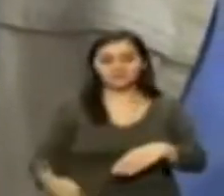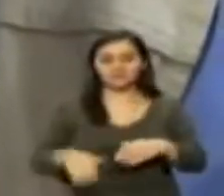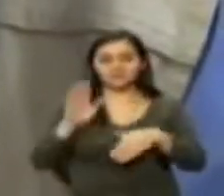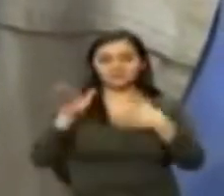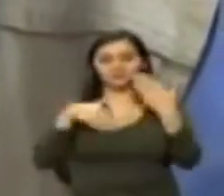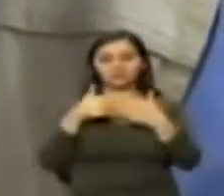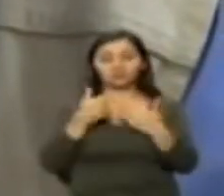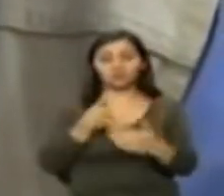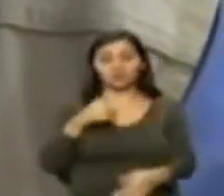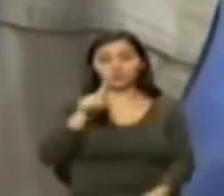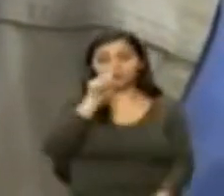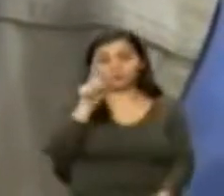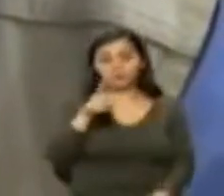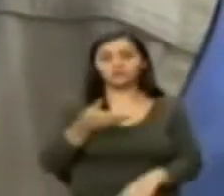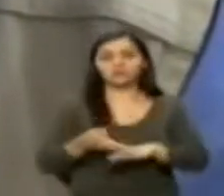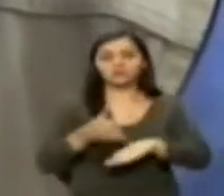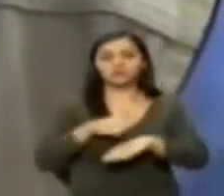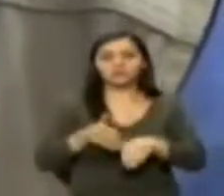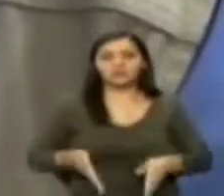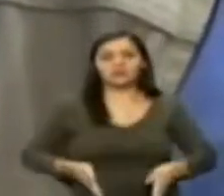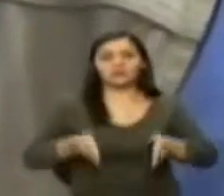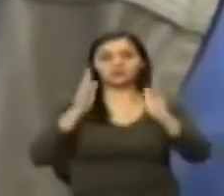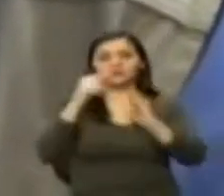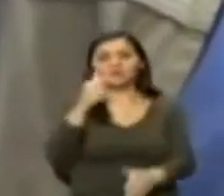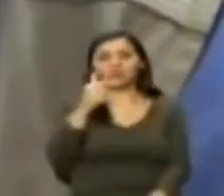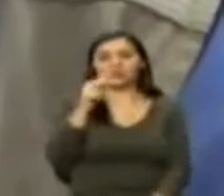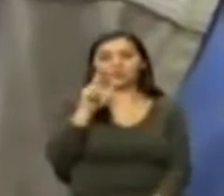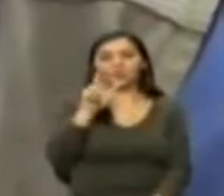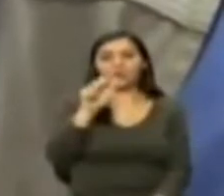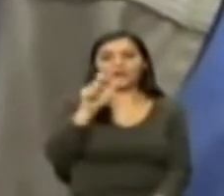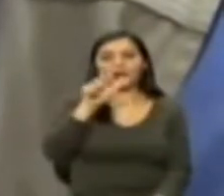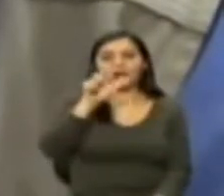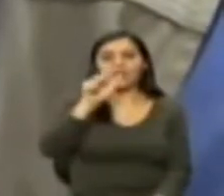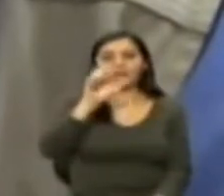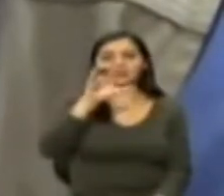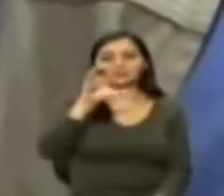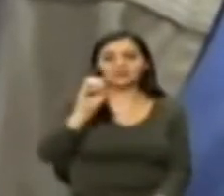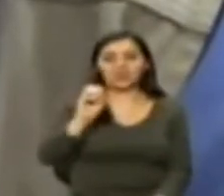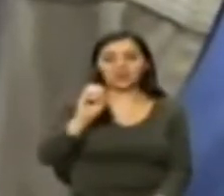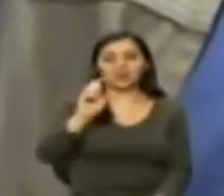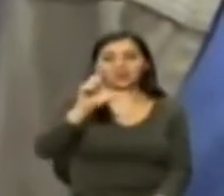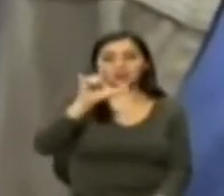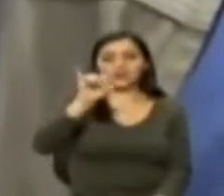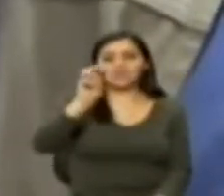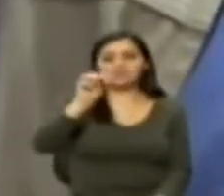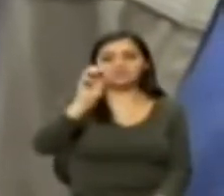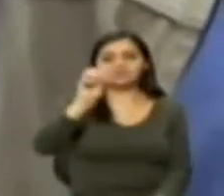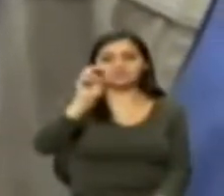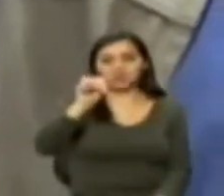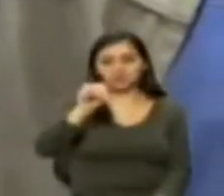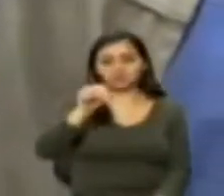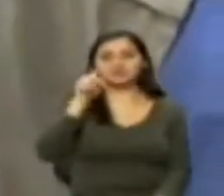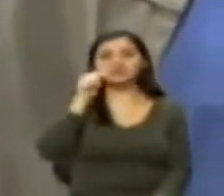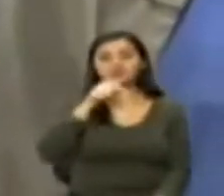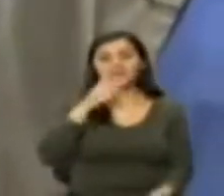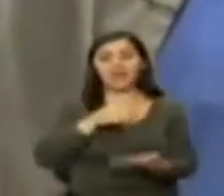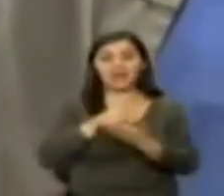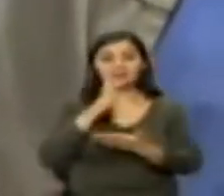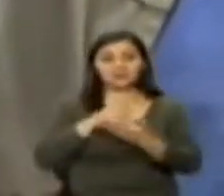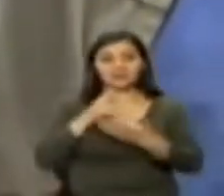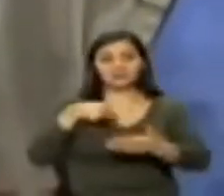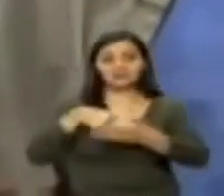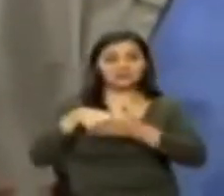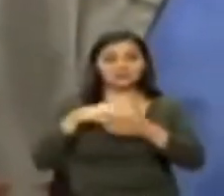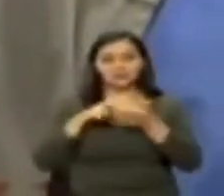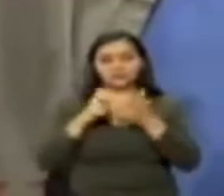es en relación a la carretera Gualaceo-Limón. Entendemos que usted está en conocimiento, la vía no está